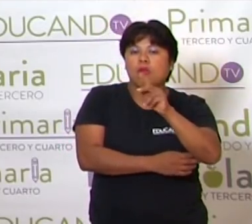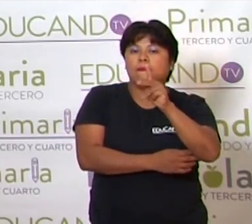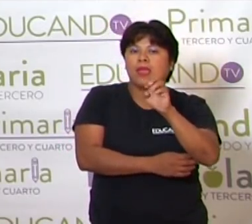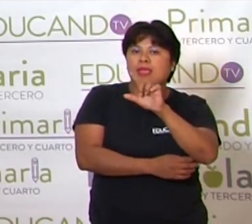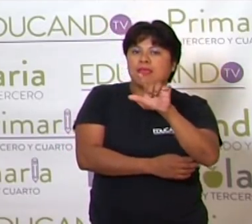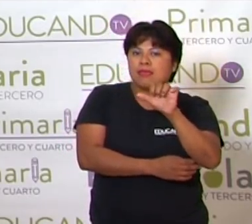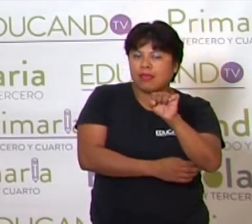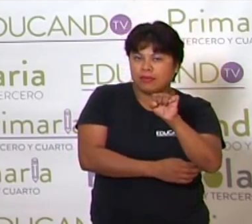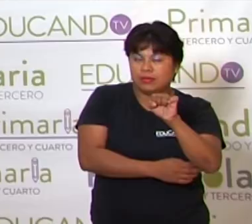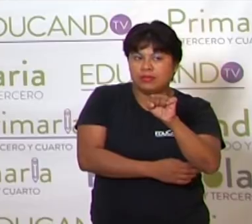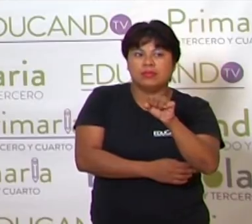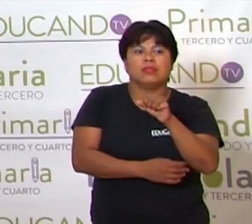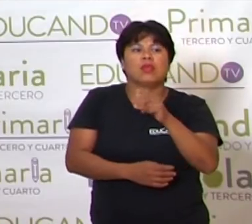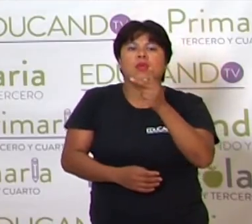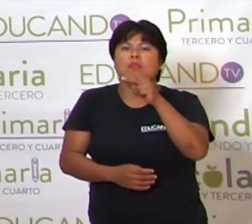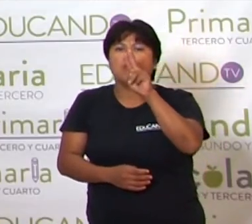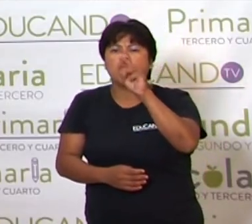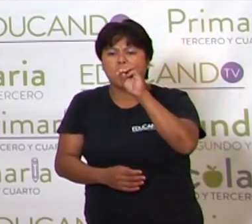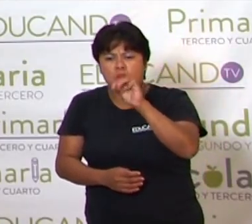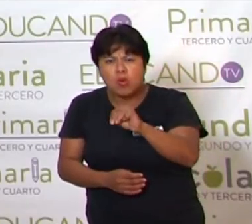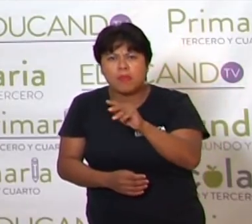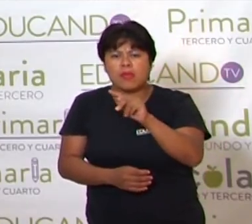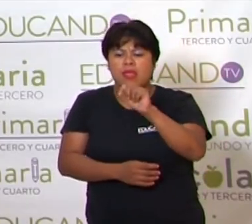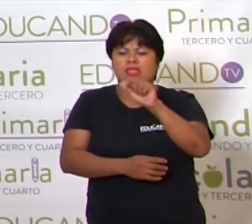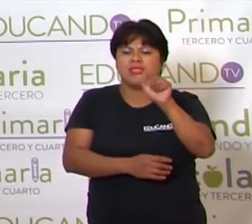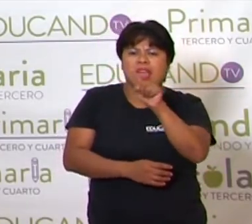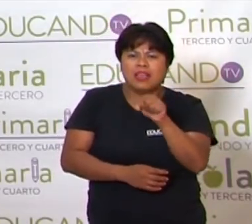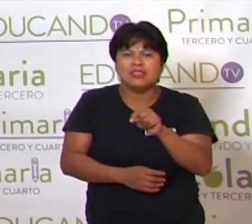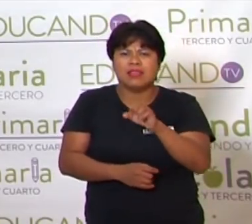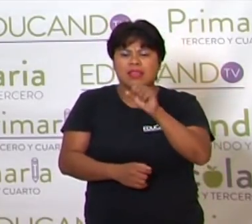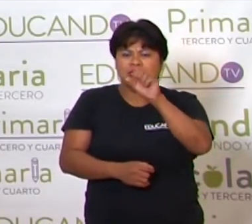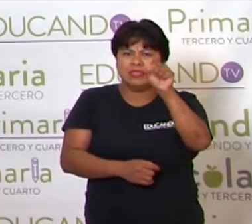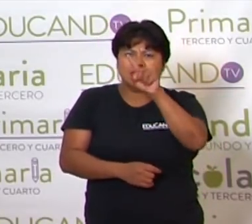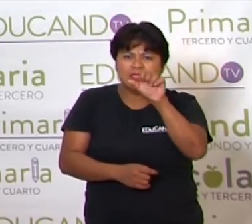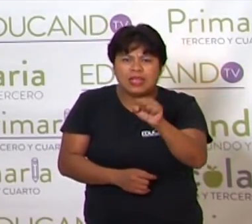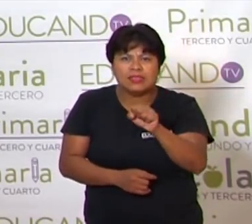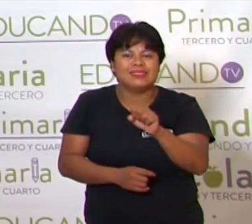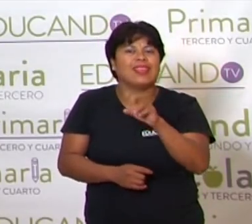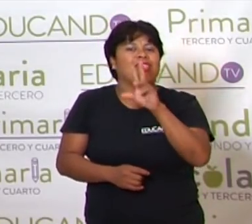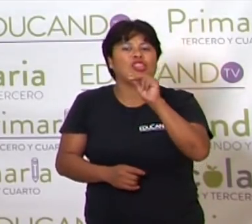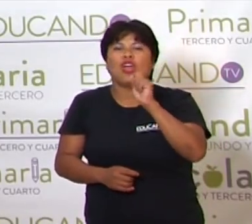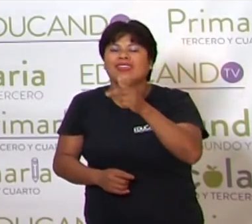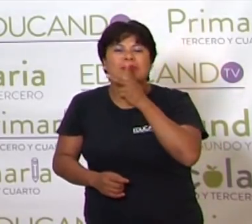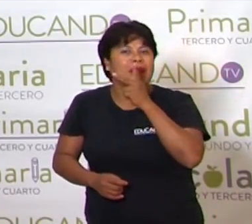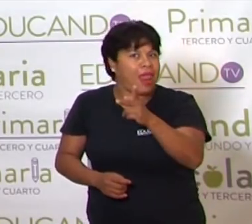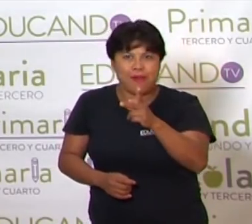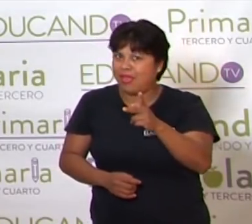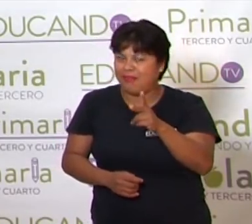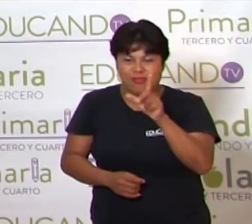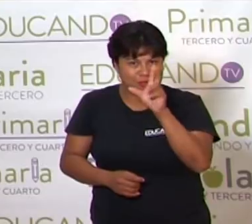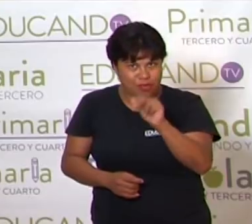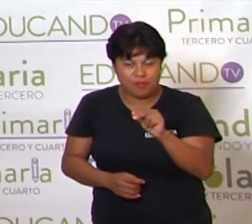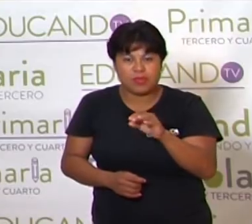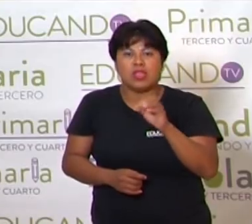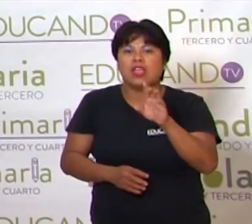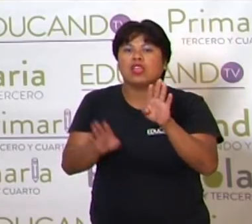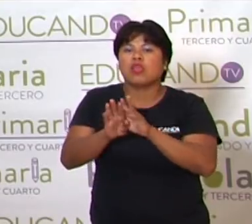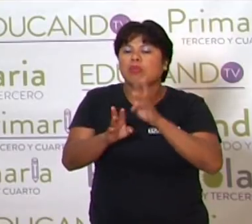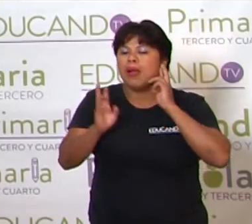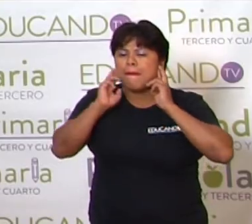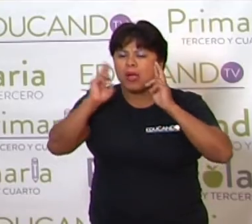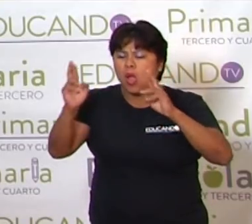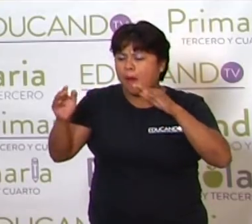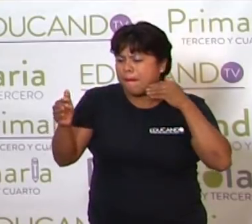Pum, cas, sas. Son onomatopeyas. No son palabras en sí, son